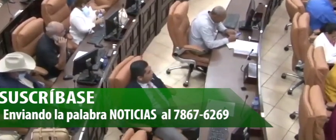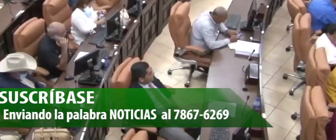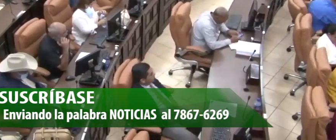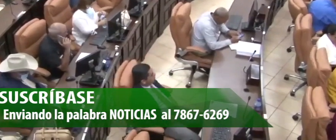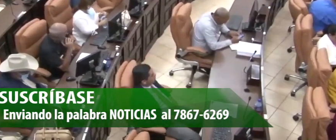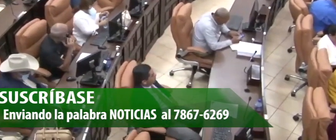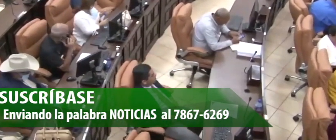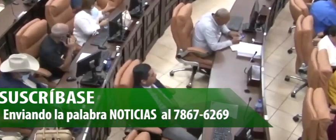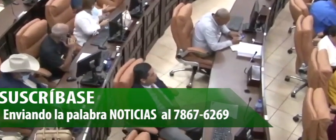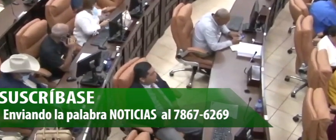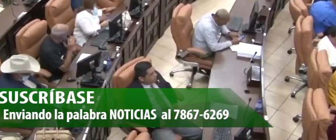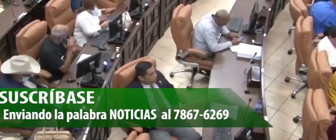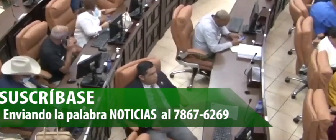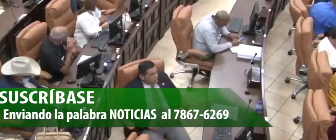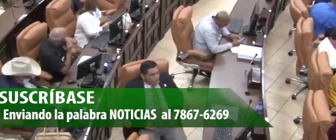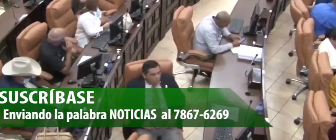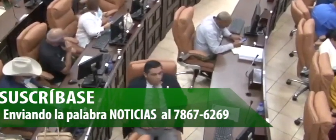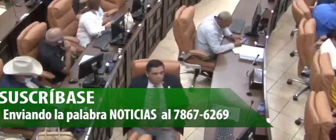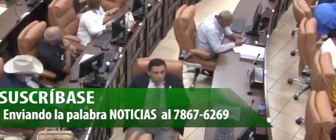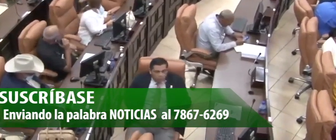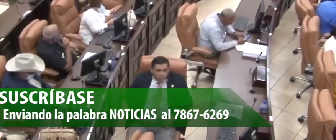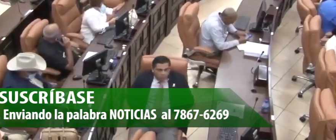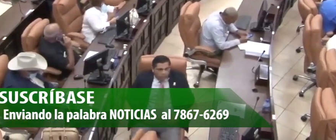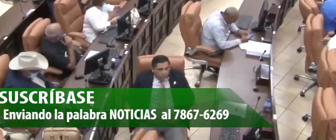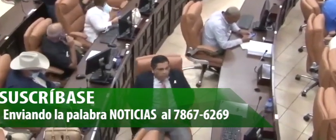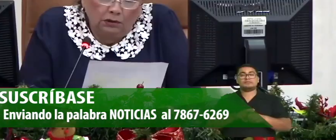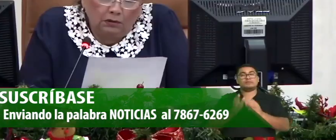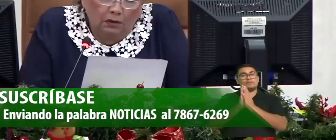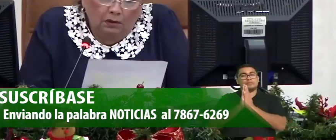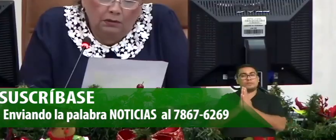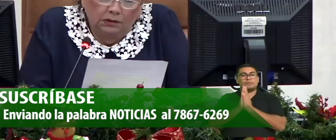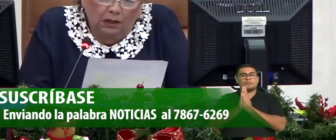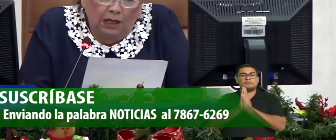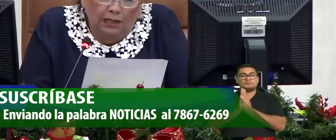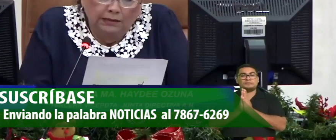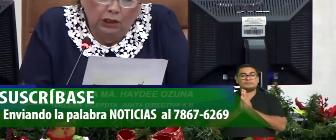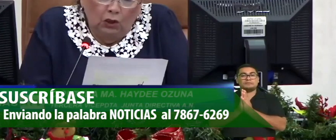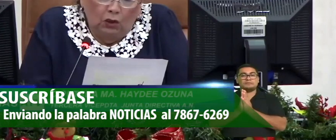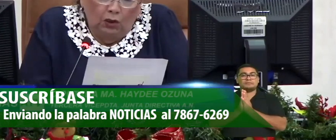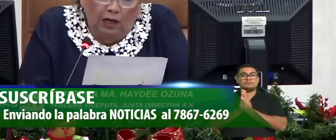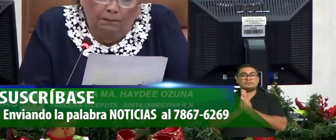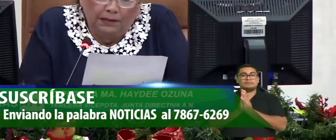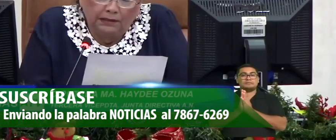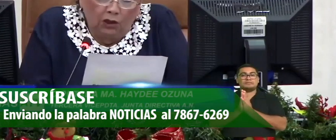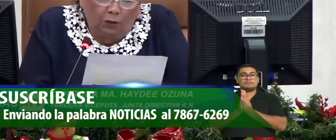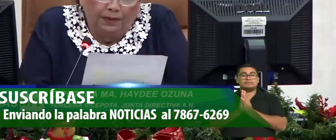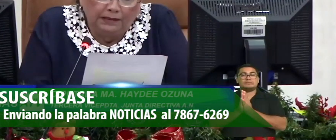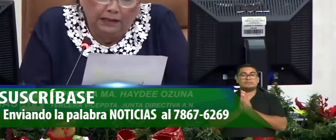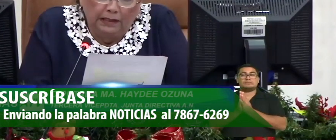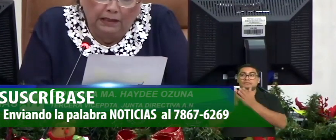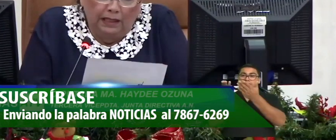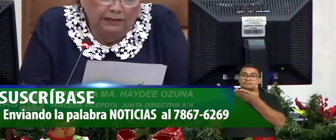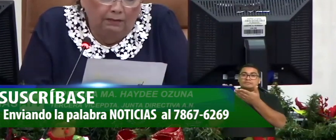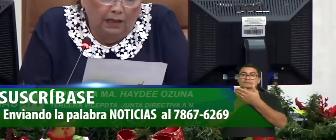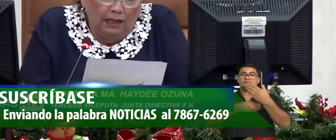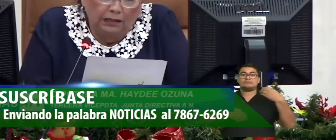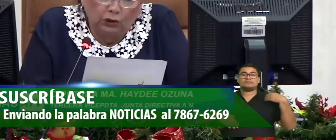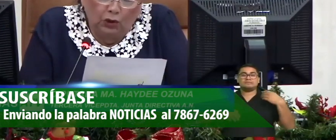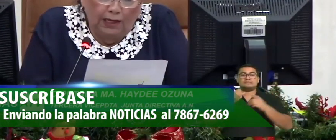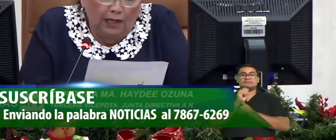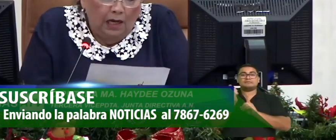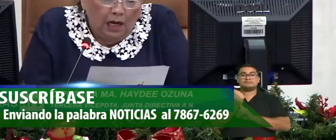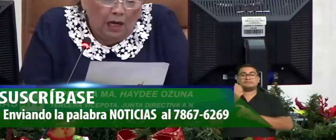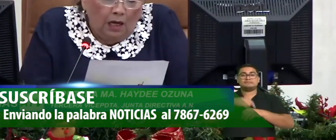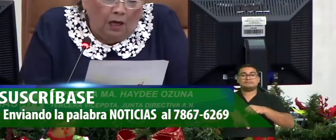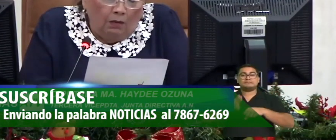de su correligionaria y presidenta de la Organización Roja, María Aide Osuna, quien promovió la iniciativa para descabezar definitivamente a